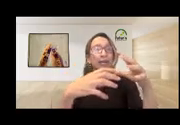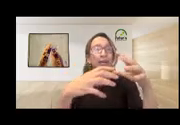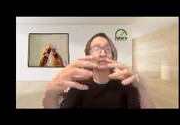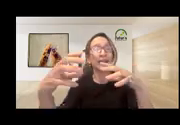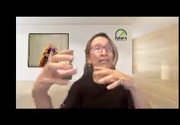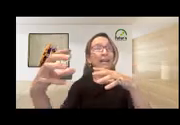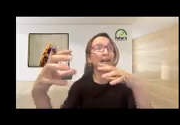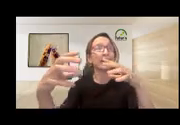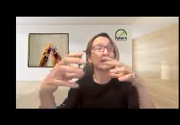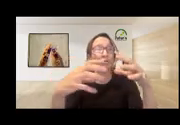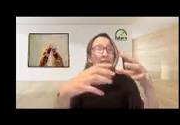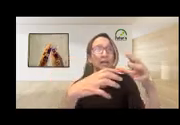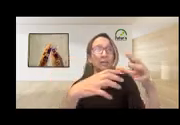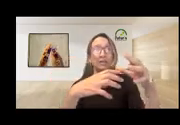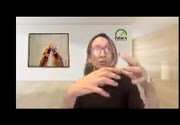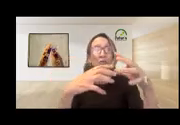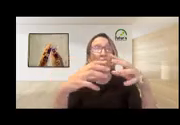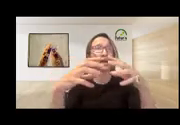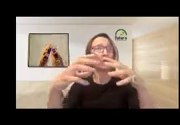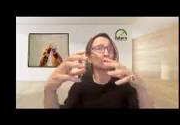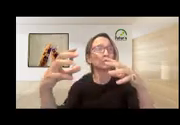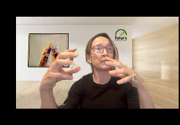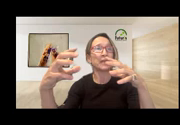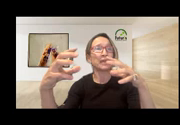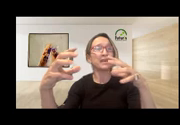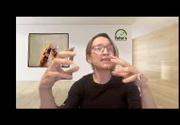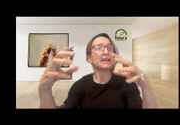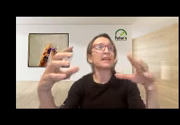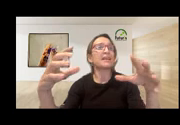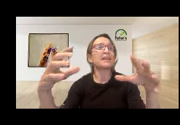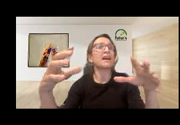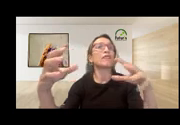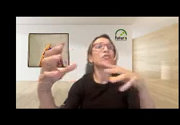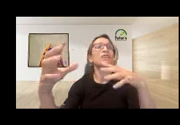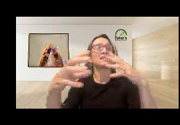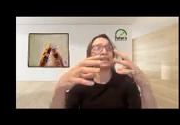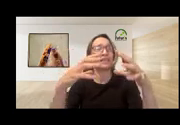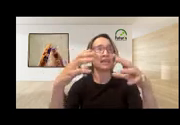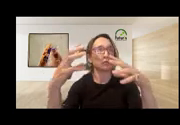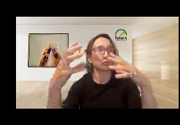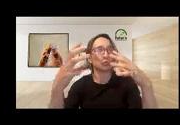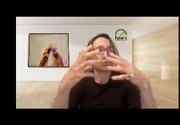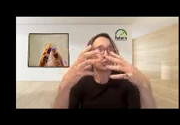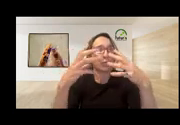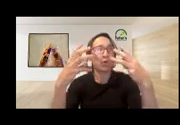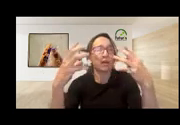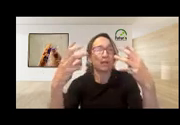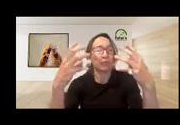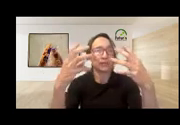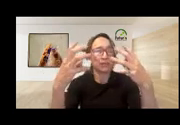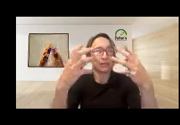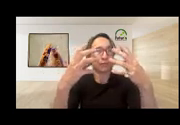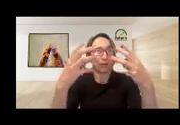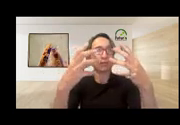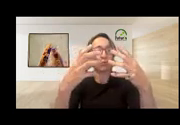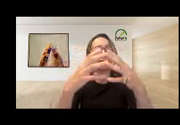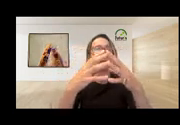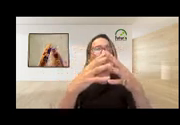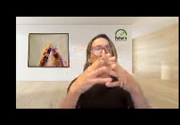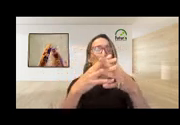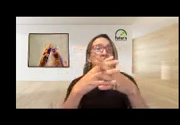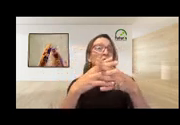se trasladaran estos animales de un lugar a otro y llegaran a florecer, digamos, su época más